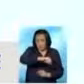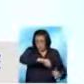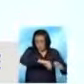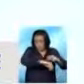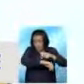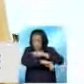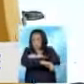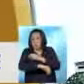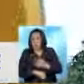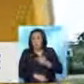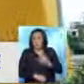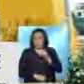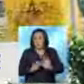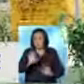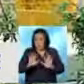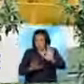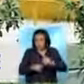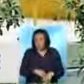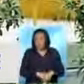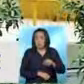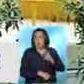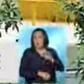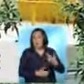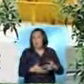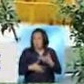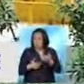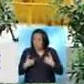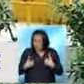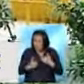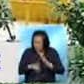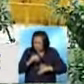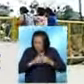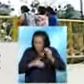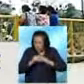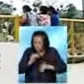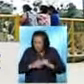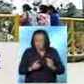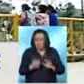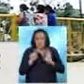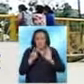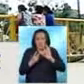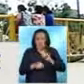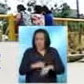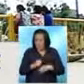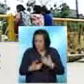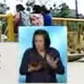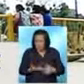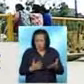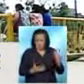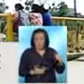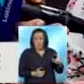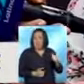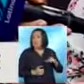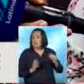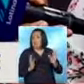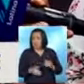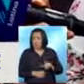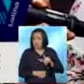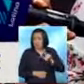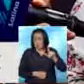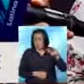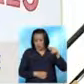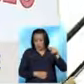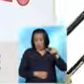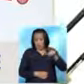ubicado en la cuadra 15 de Malecón Checa, tiene apenas 7 años de uso. Se construyó durante la gestión anterior de Luis